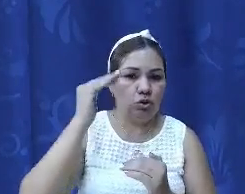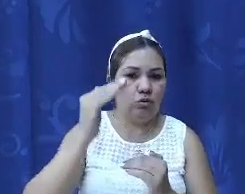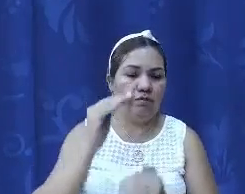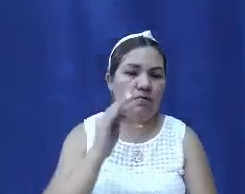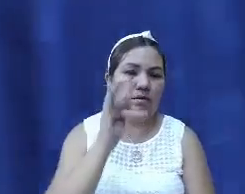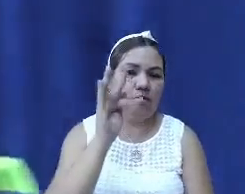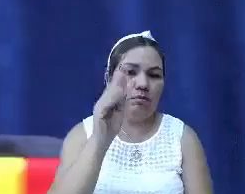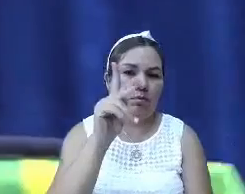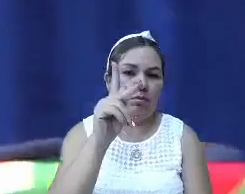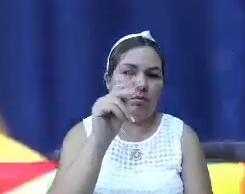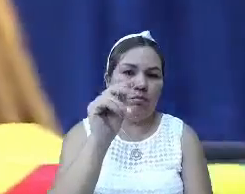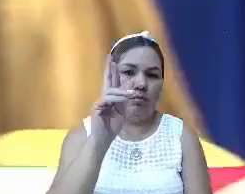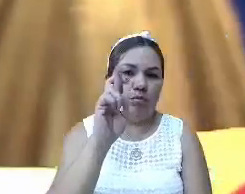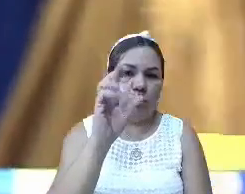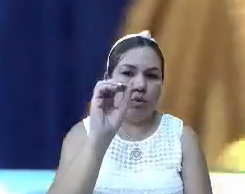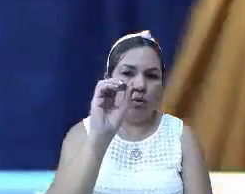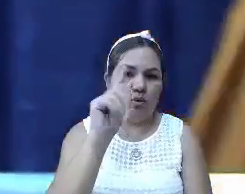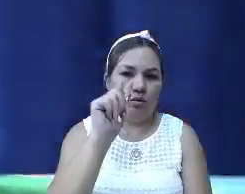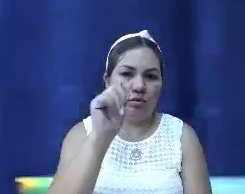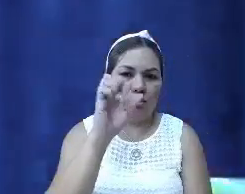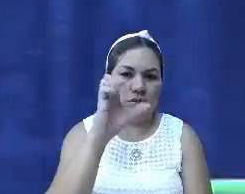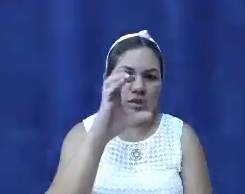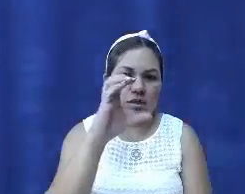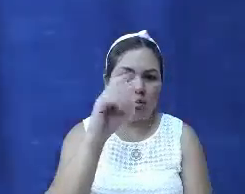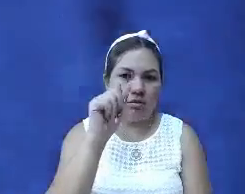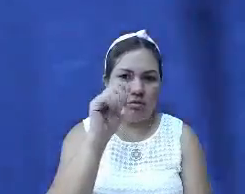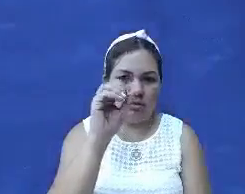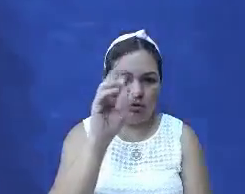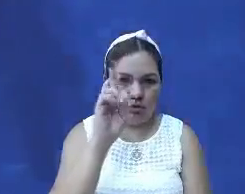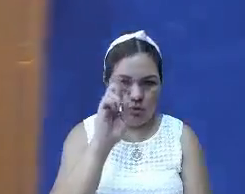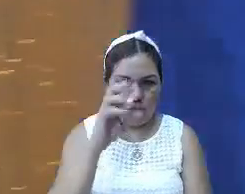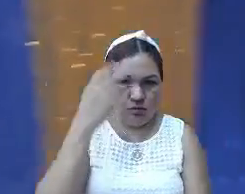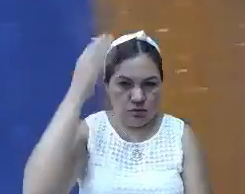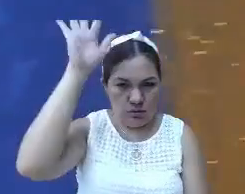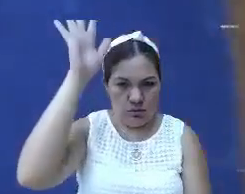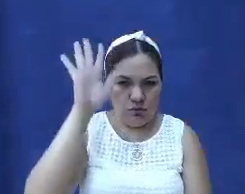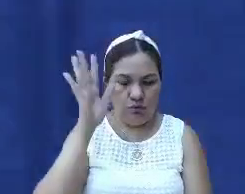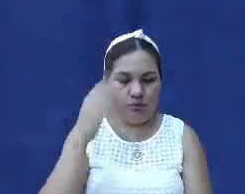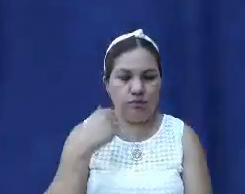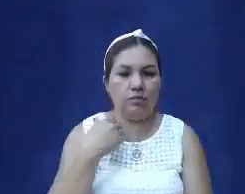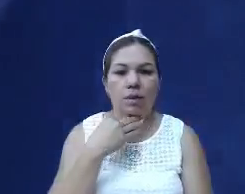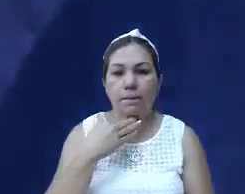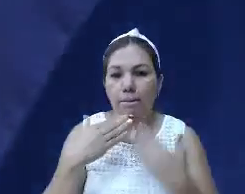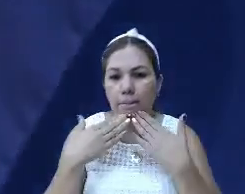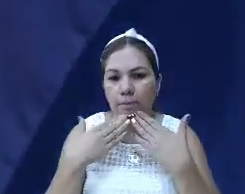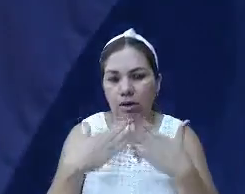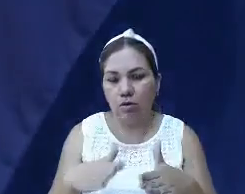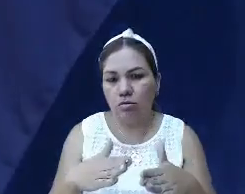una madre a su hijo. ¿Cuántas son madres acá? Levanten la mano. Y son sobreprotectoras, levanten la mano.